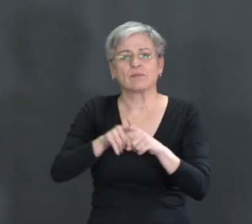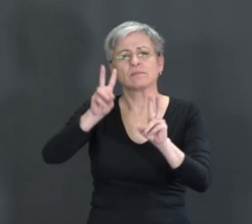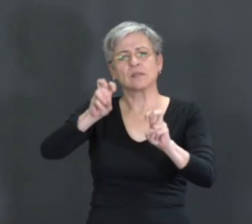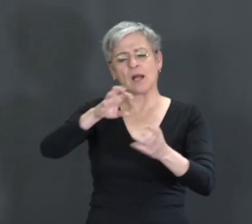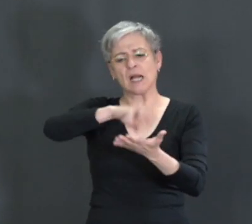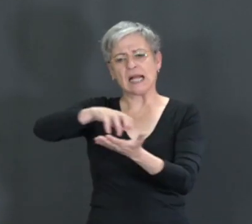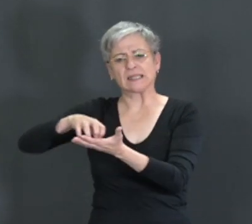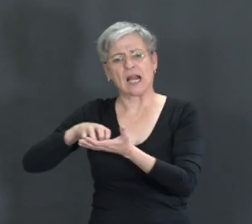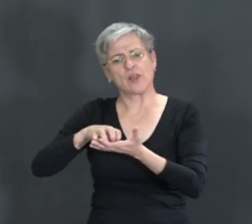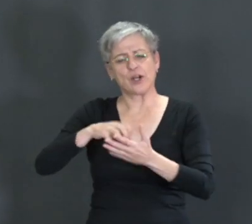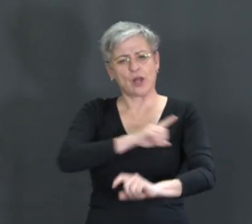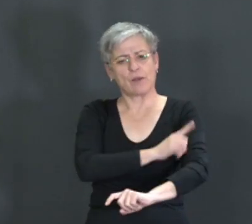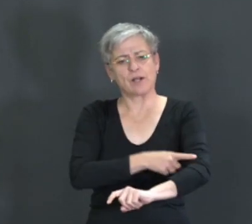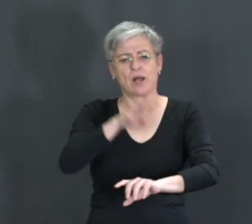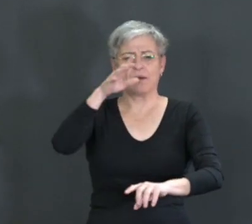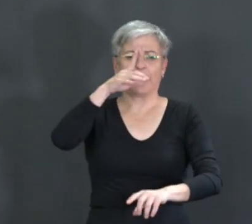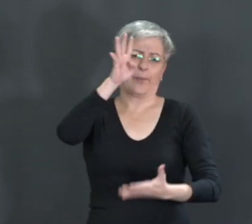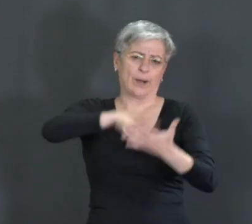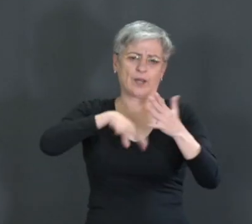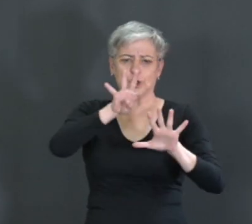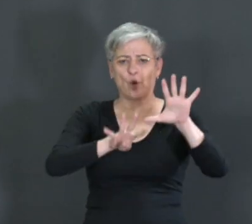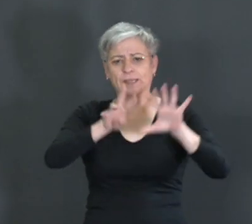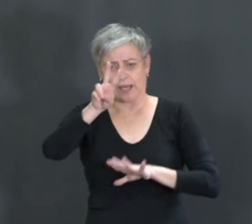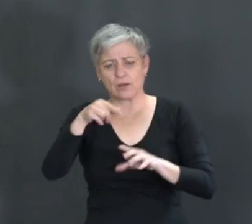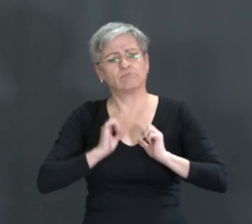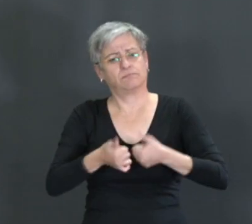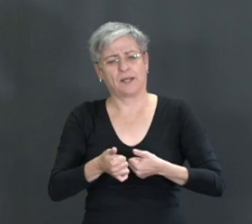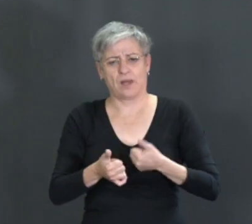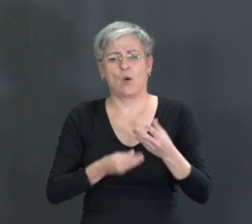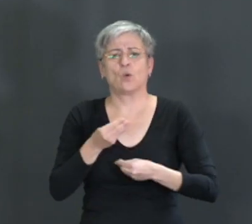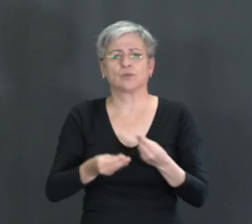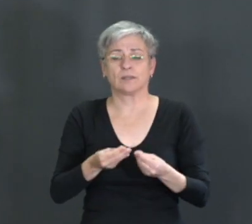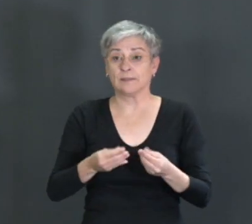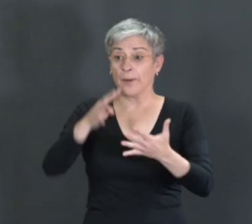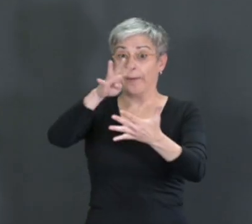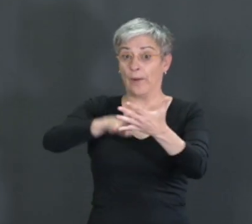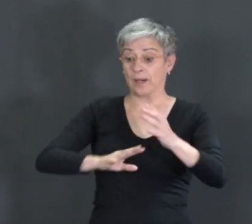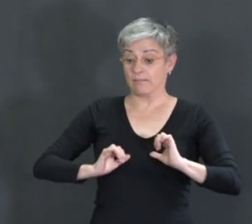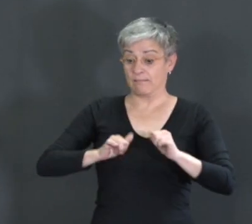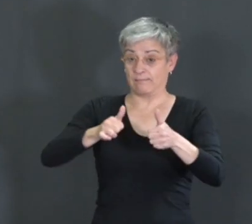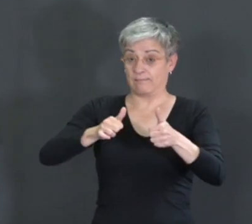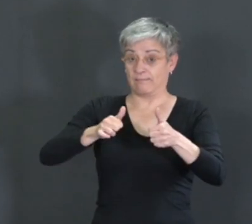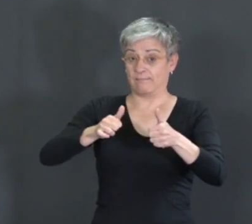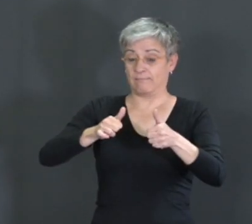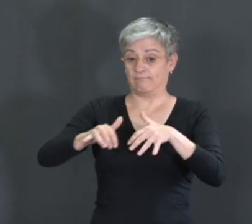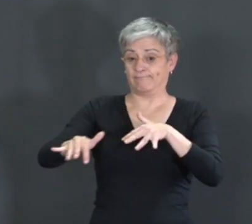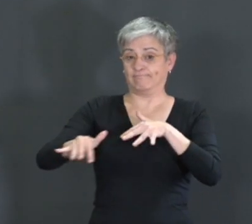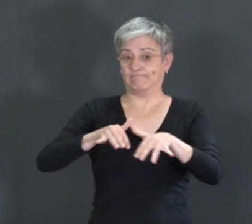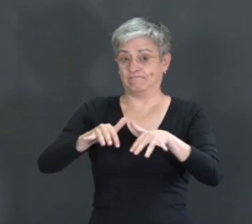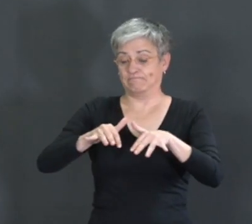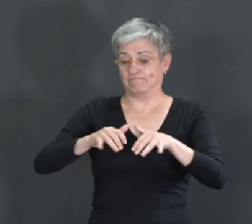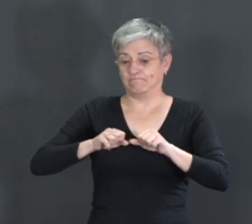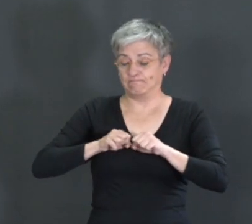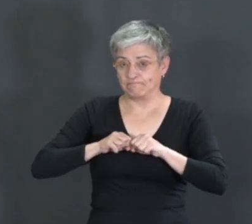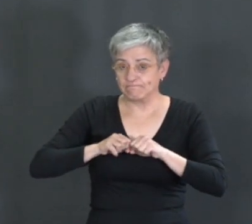pues en Barcelona 92 se utilizaron por primera vez. O sea, ahí Barcelona creó una línea tremenda